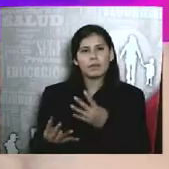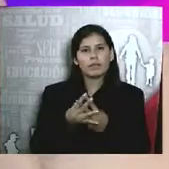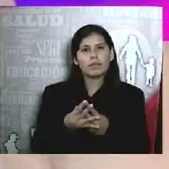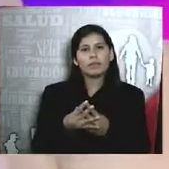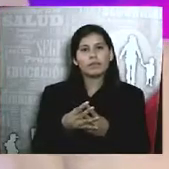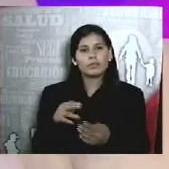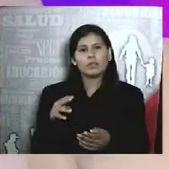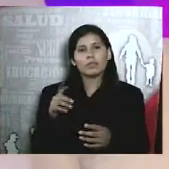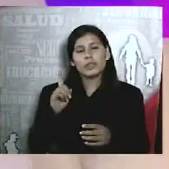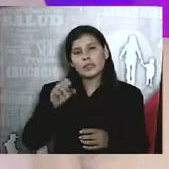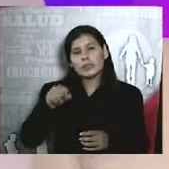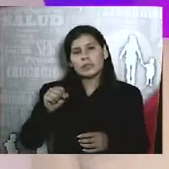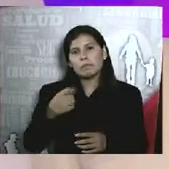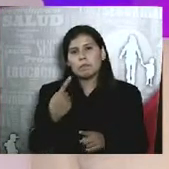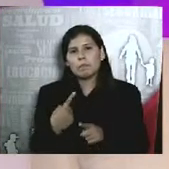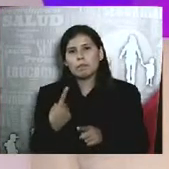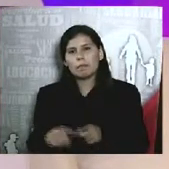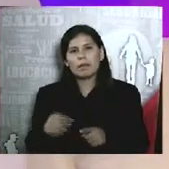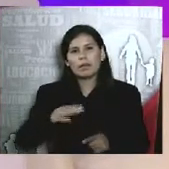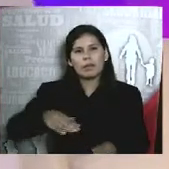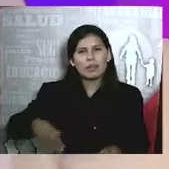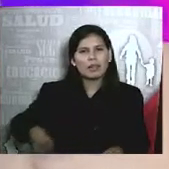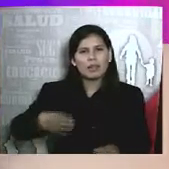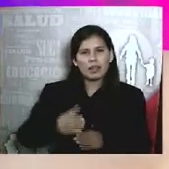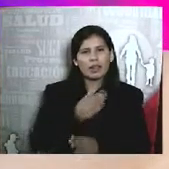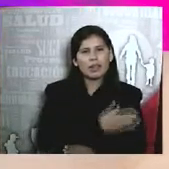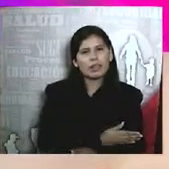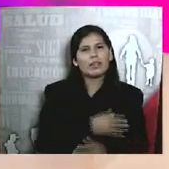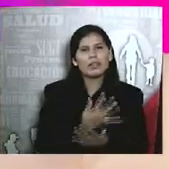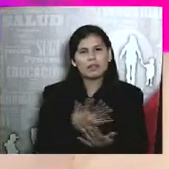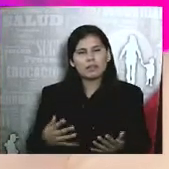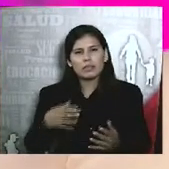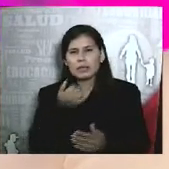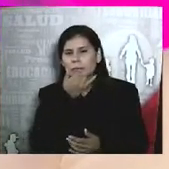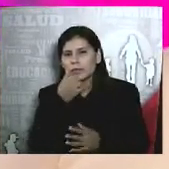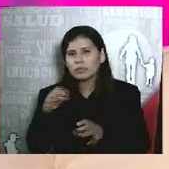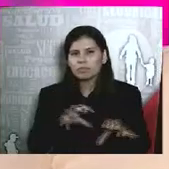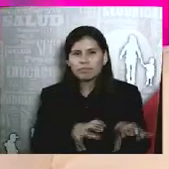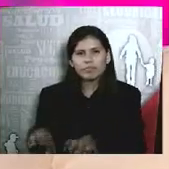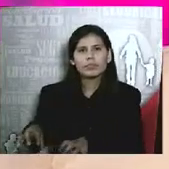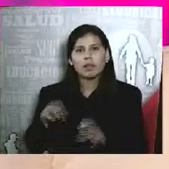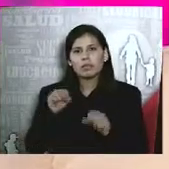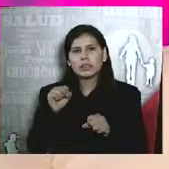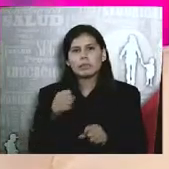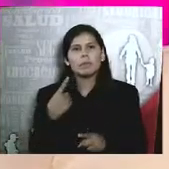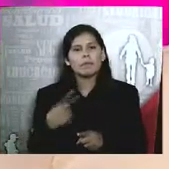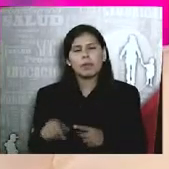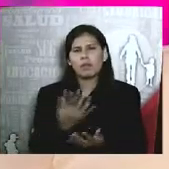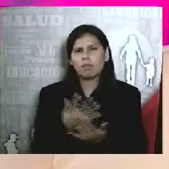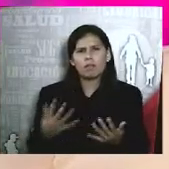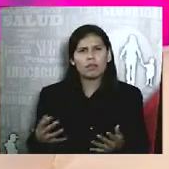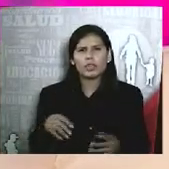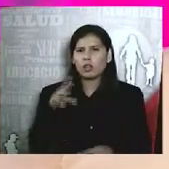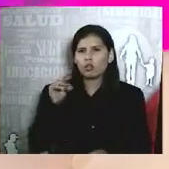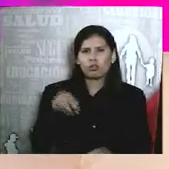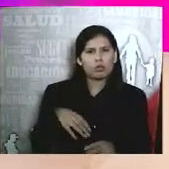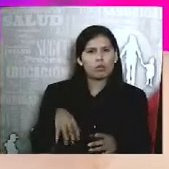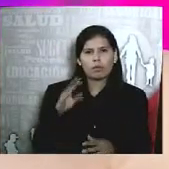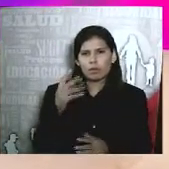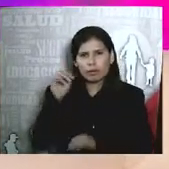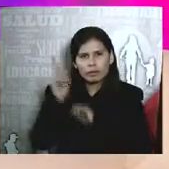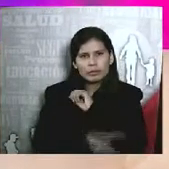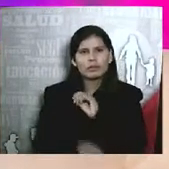tener un antecedente judicial. Entonces no es tan cierto que digamos que se genera un ámbito de impunidad que no van a ser condenados